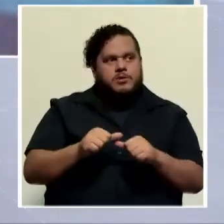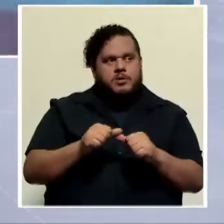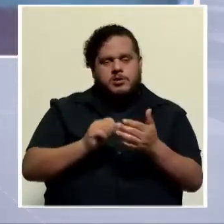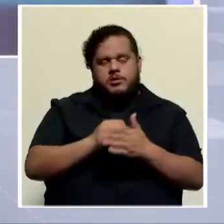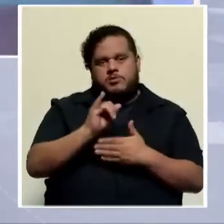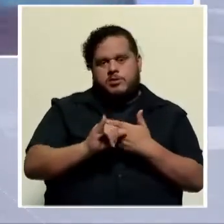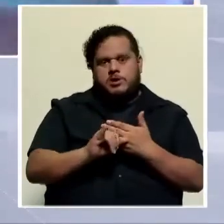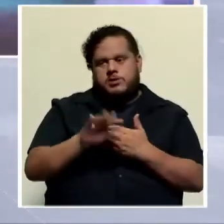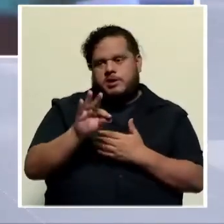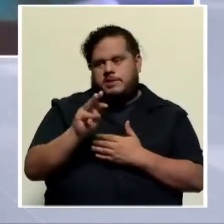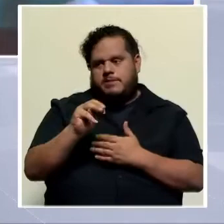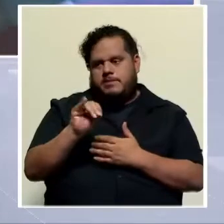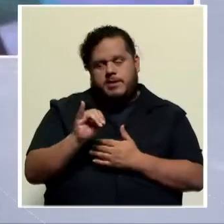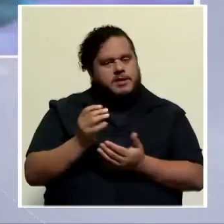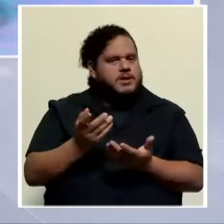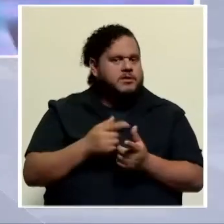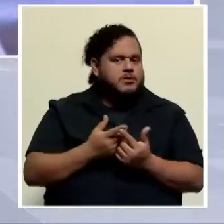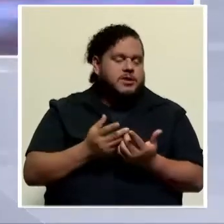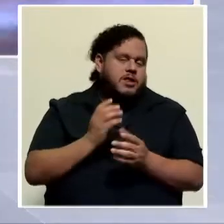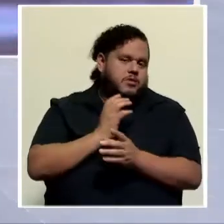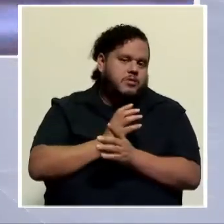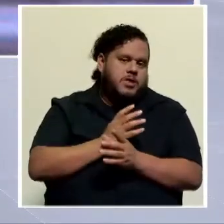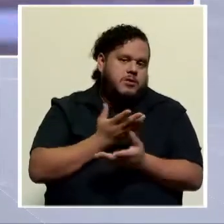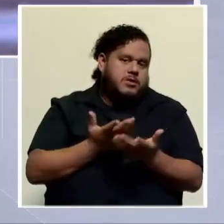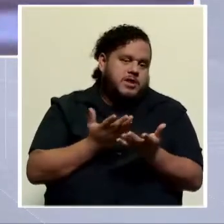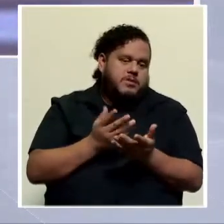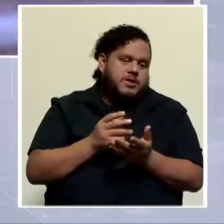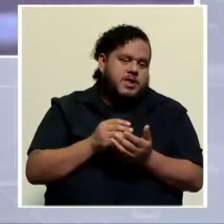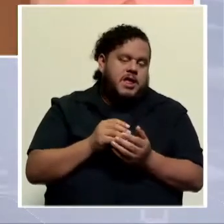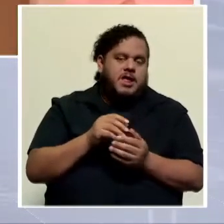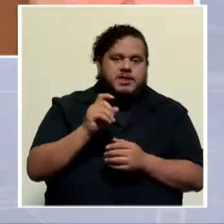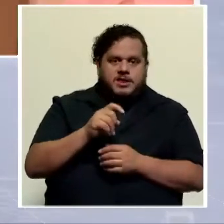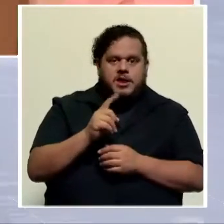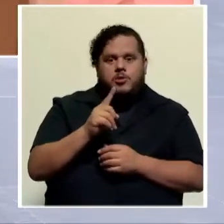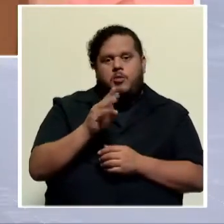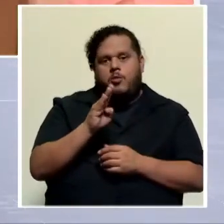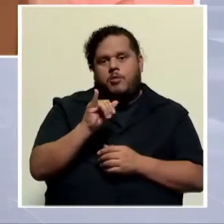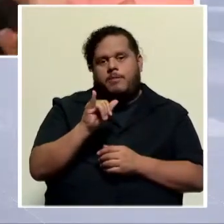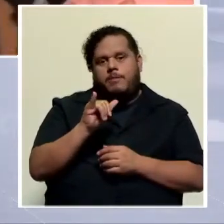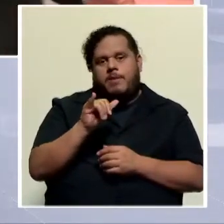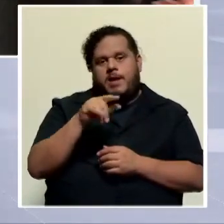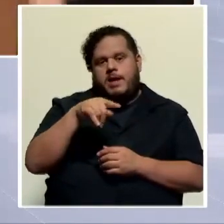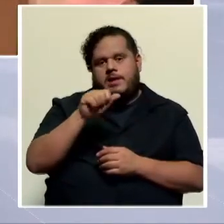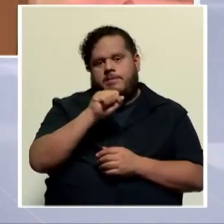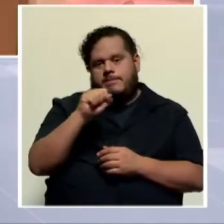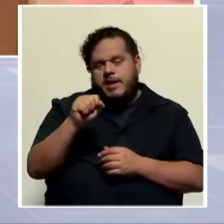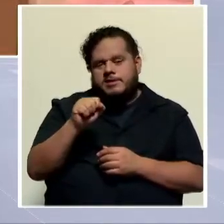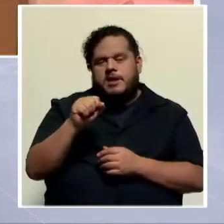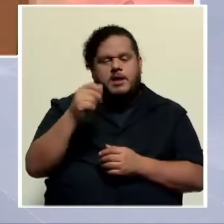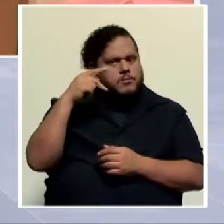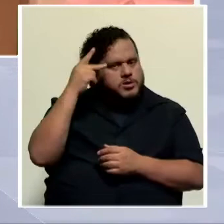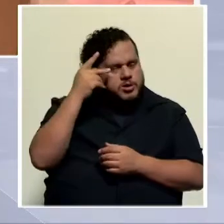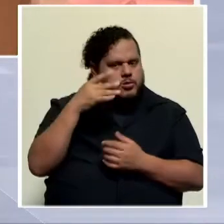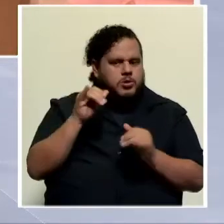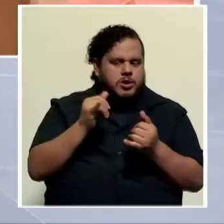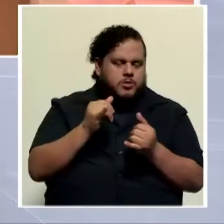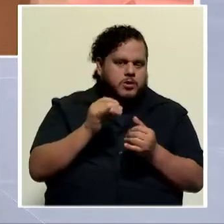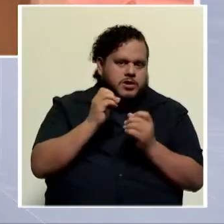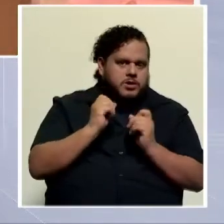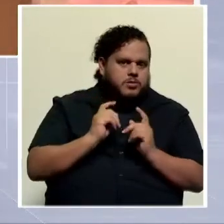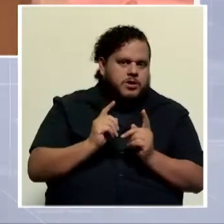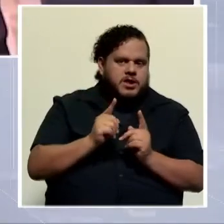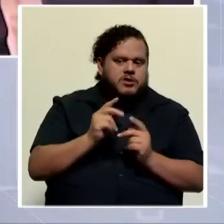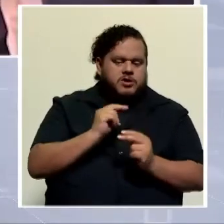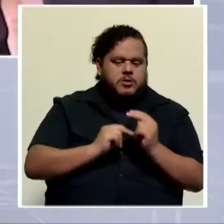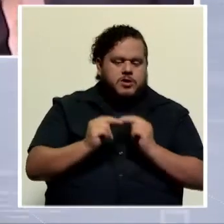proyectos del Fondo Monetario Internacional, bueno, cuidado, y si no es necesario un bypass político y de alguna manera jugarse el chance de que esto sea visto como una renegociación